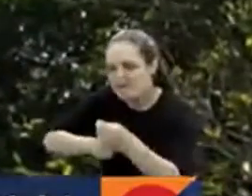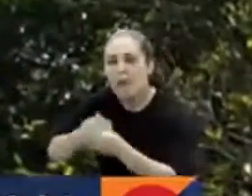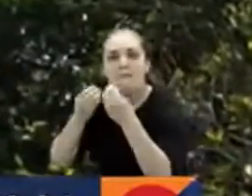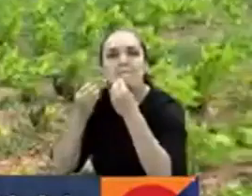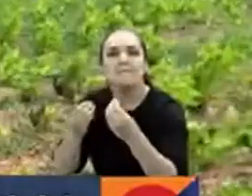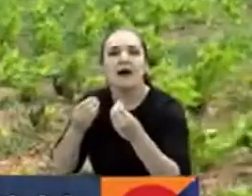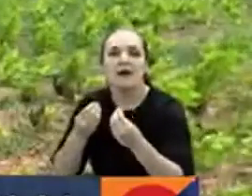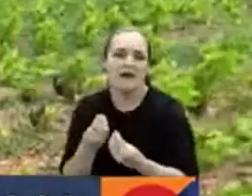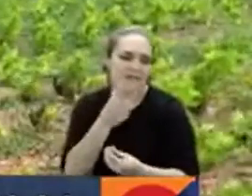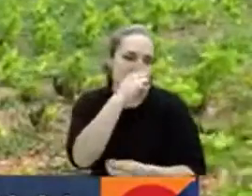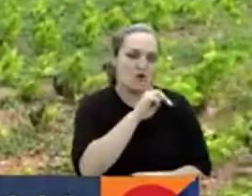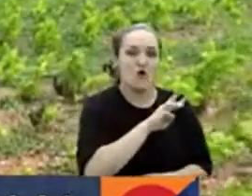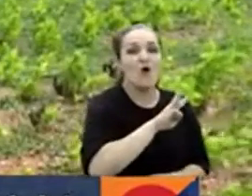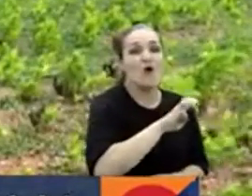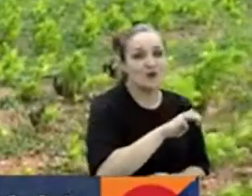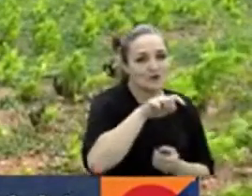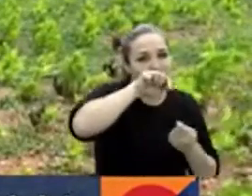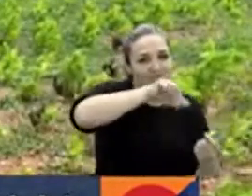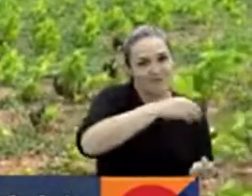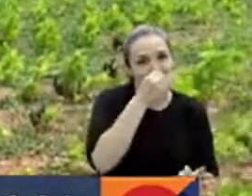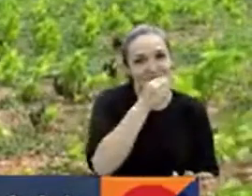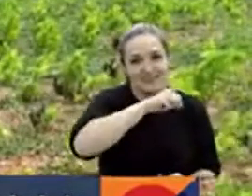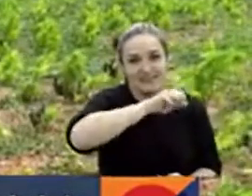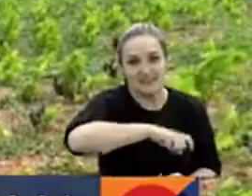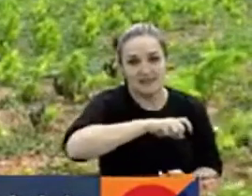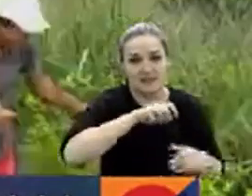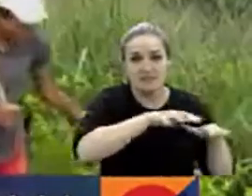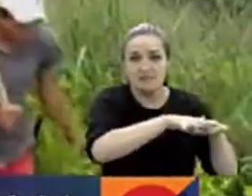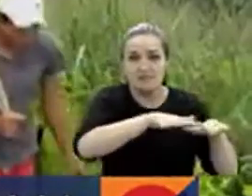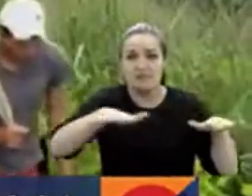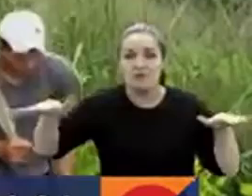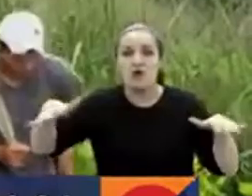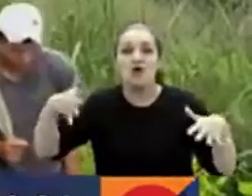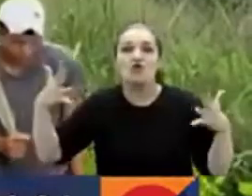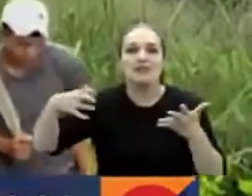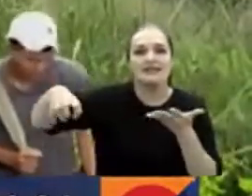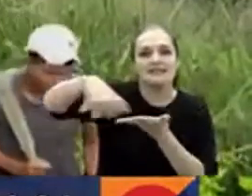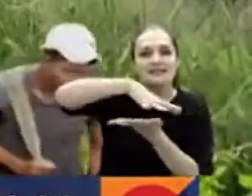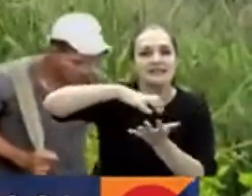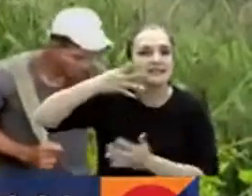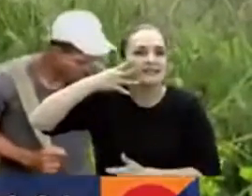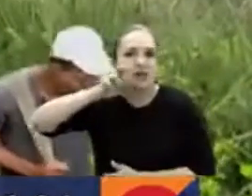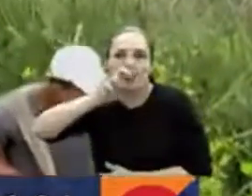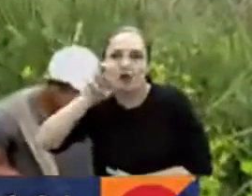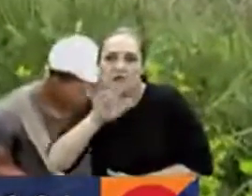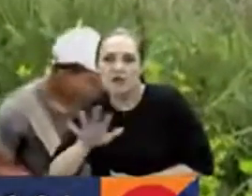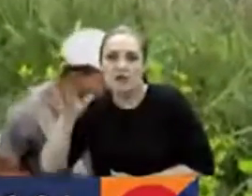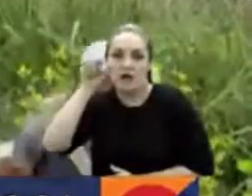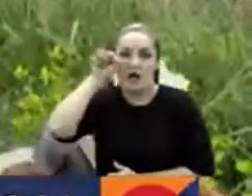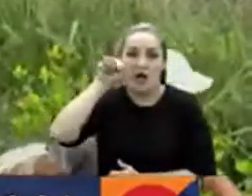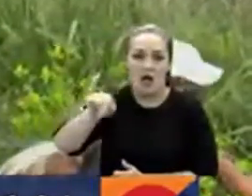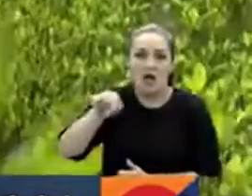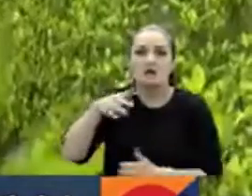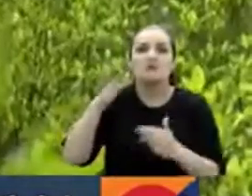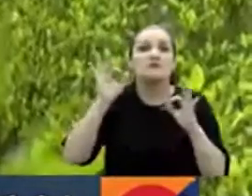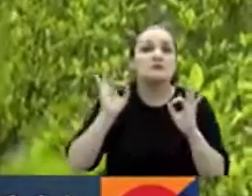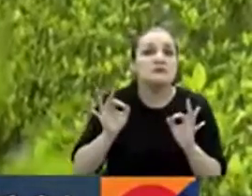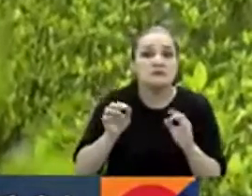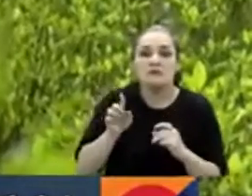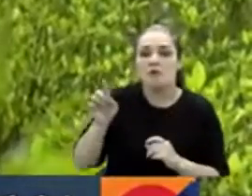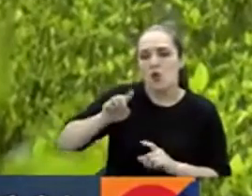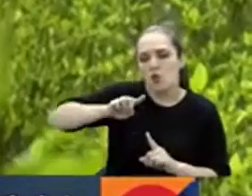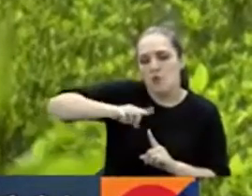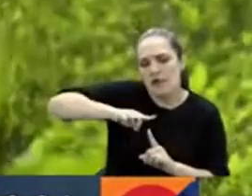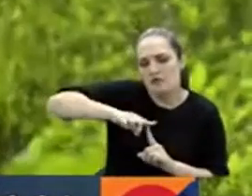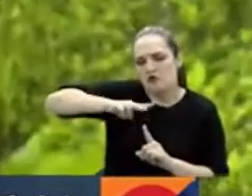hijos. En estos extensos campos santanderianos de la tierra no solo brota alimentos. Cada 2 o 3 meses, los campesinos